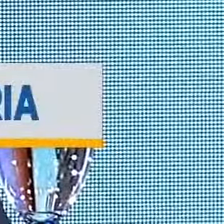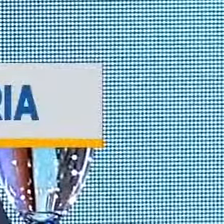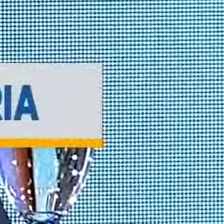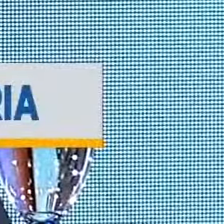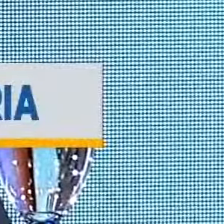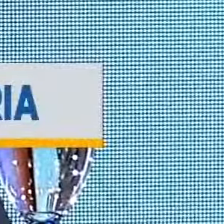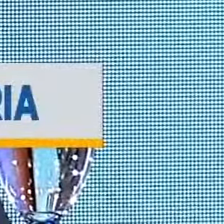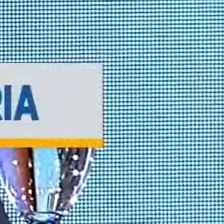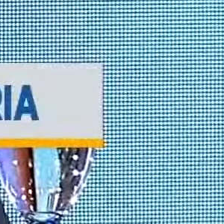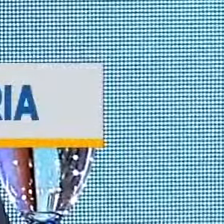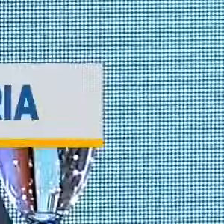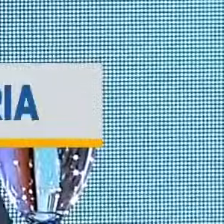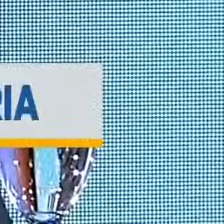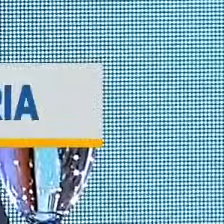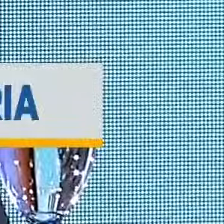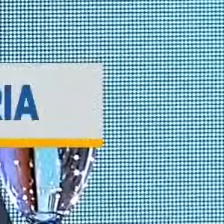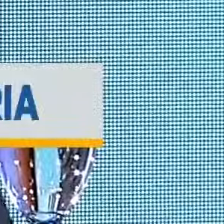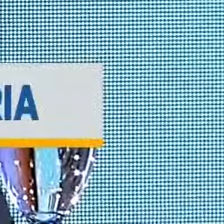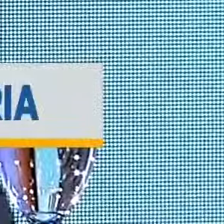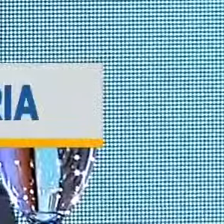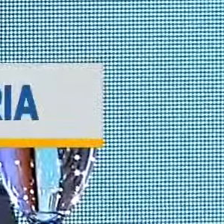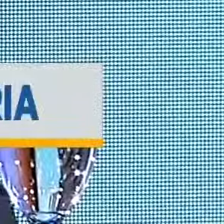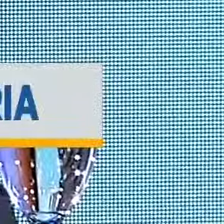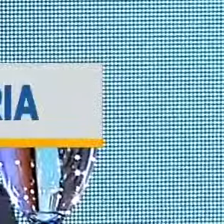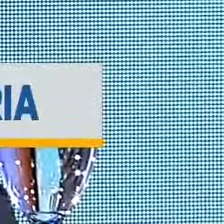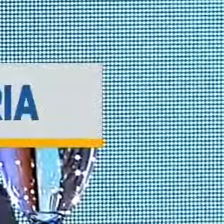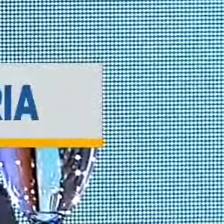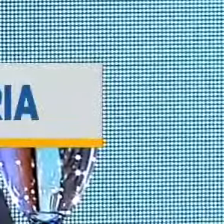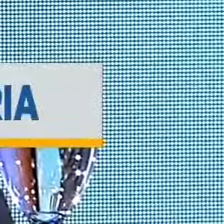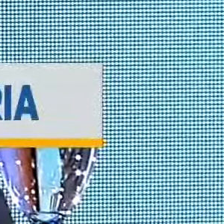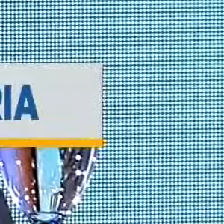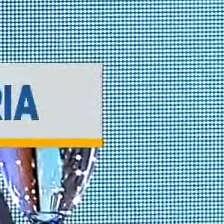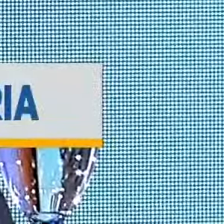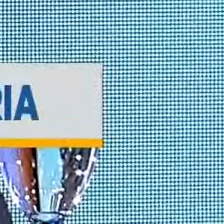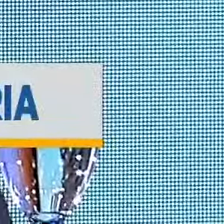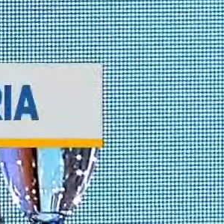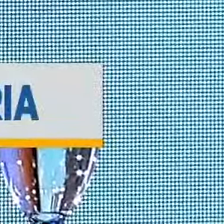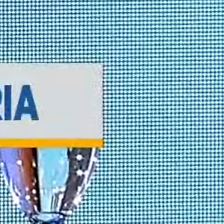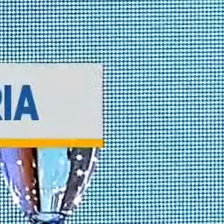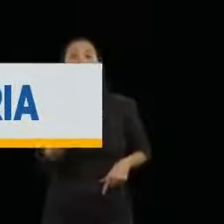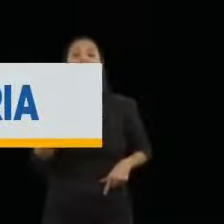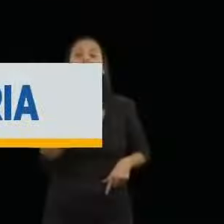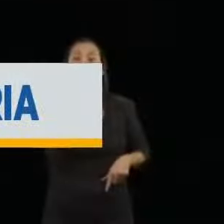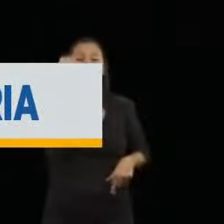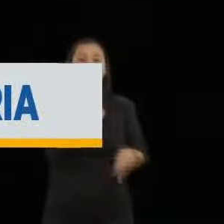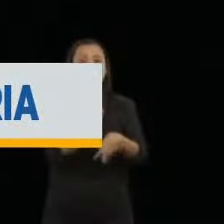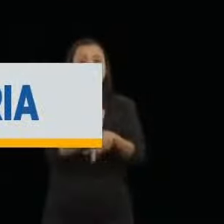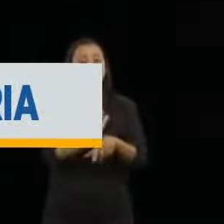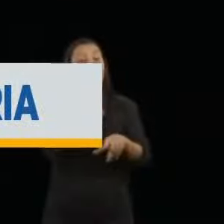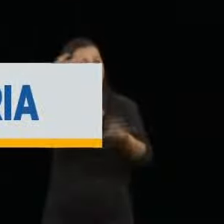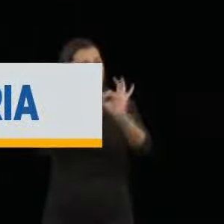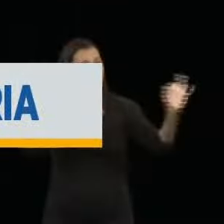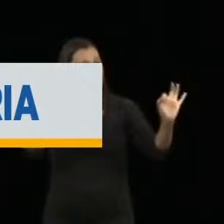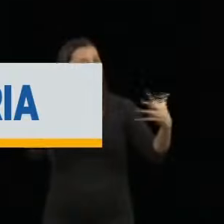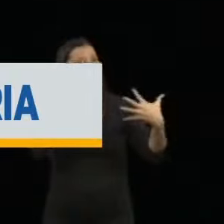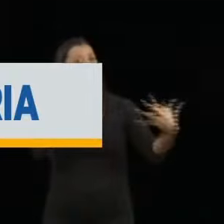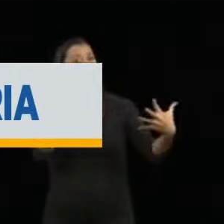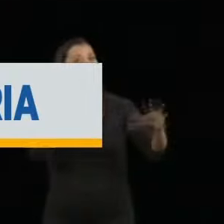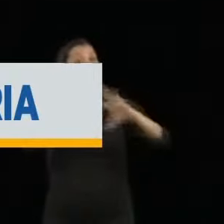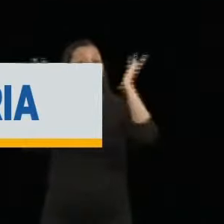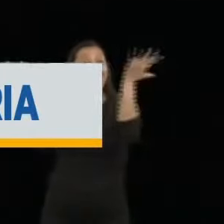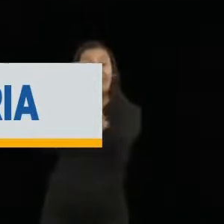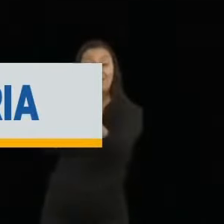habló de la posibilidad de un veto y le respondió justamente a los diputados a los cuales trató de esta forma. Mi frase más conocida internacionalmente,